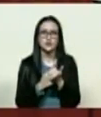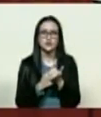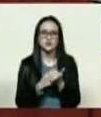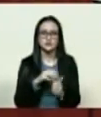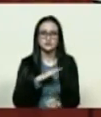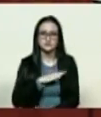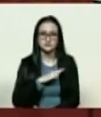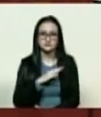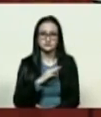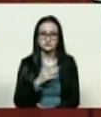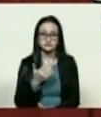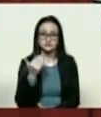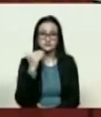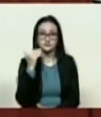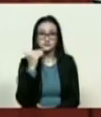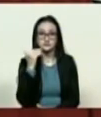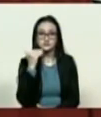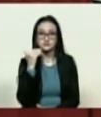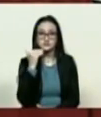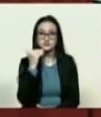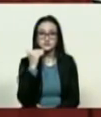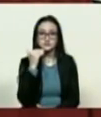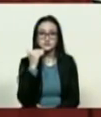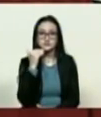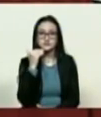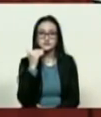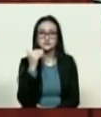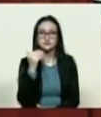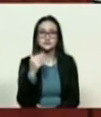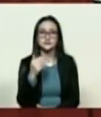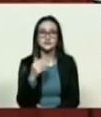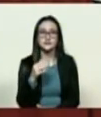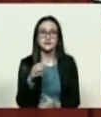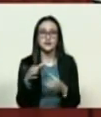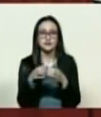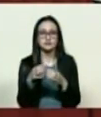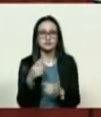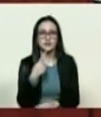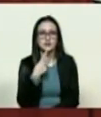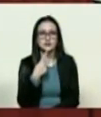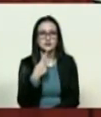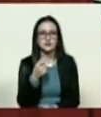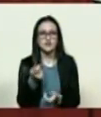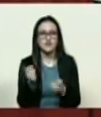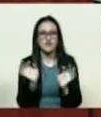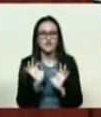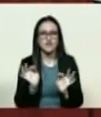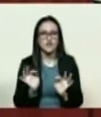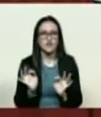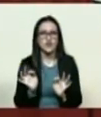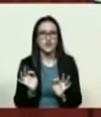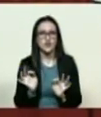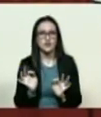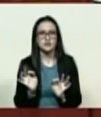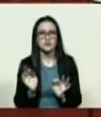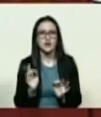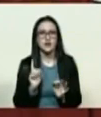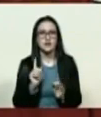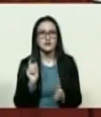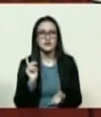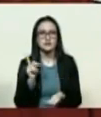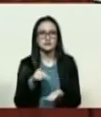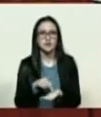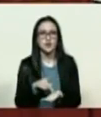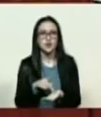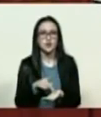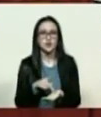por parte de Estados Unidos. Heather Nauer, portavoz de Estados Unidos, decía que era una medida que se tenía que aplicar a